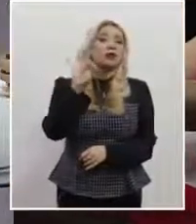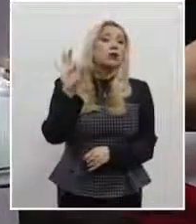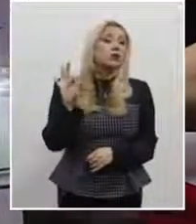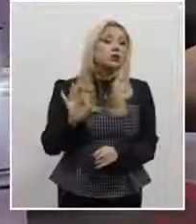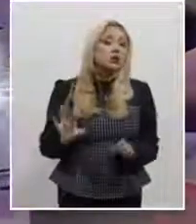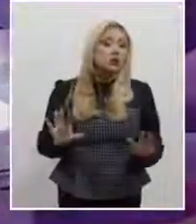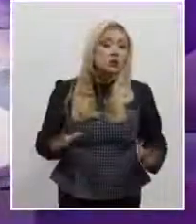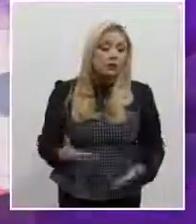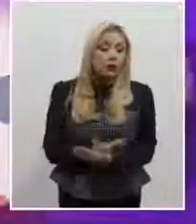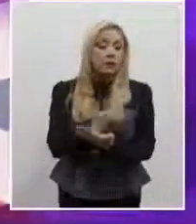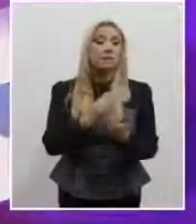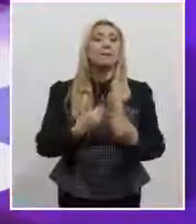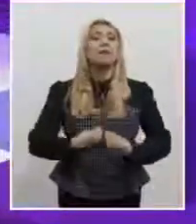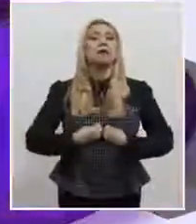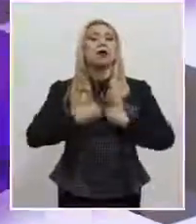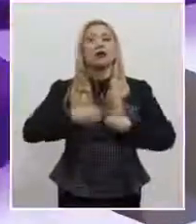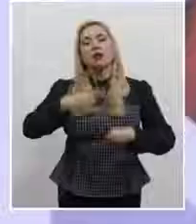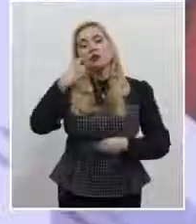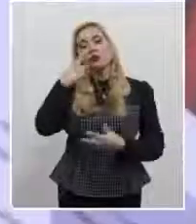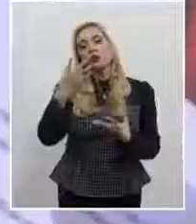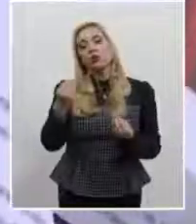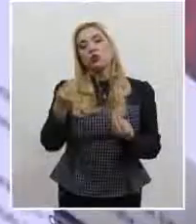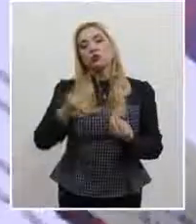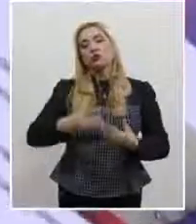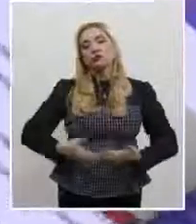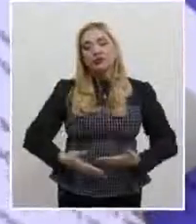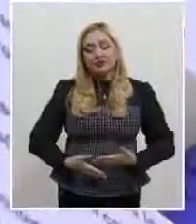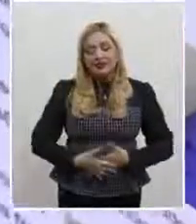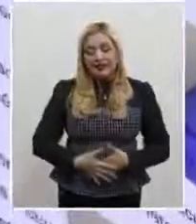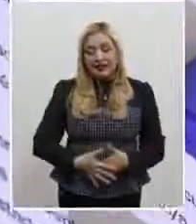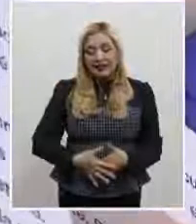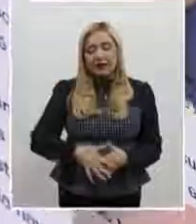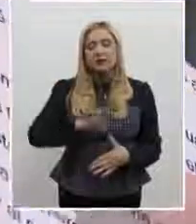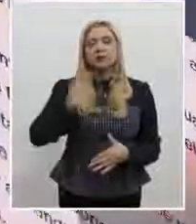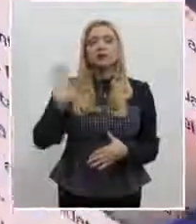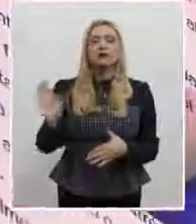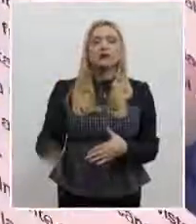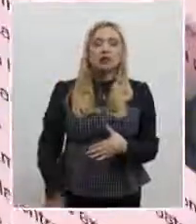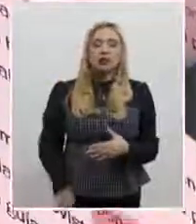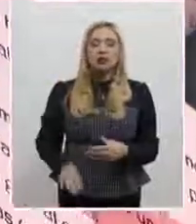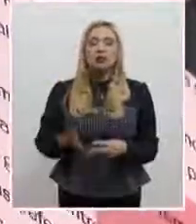ciento poder informativo oscar gonzález